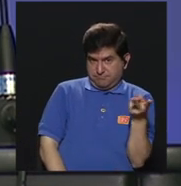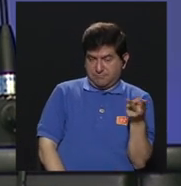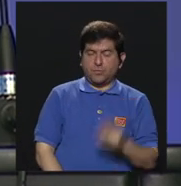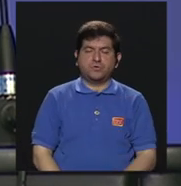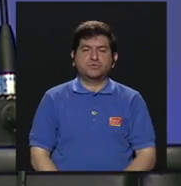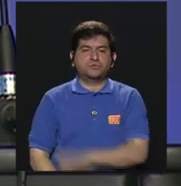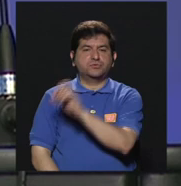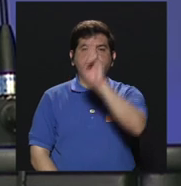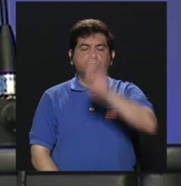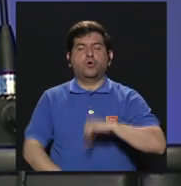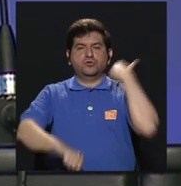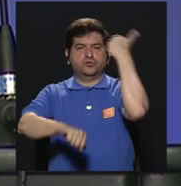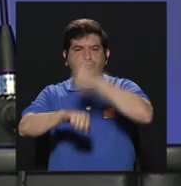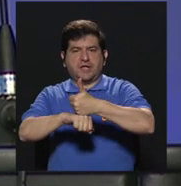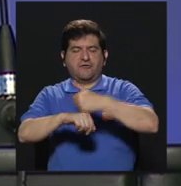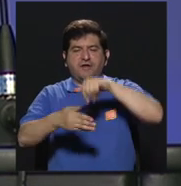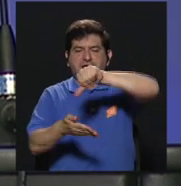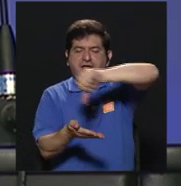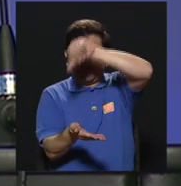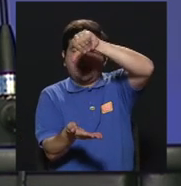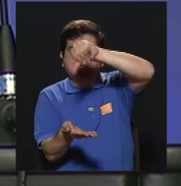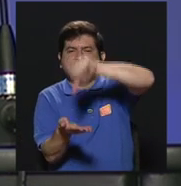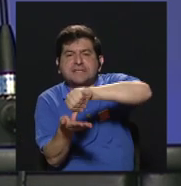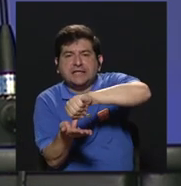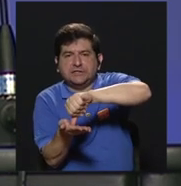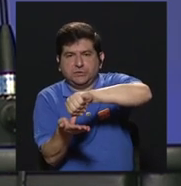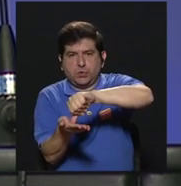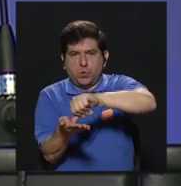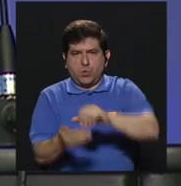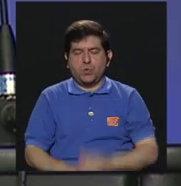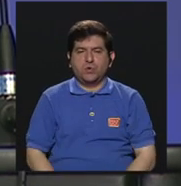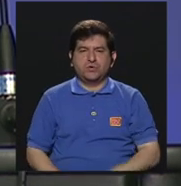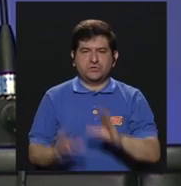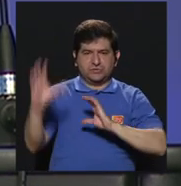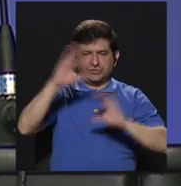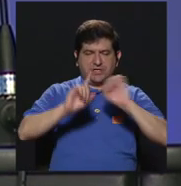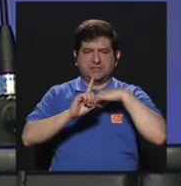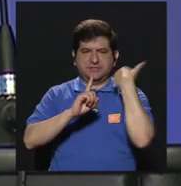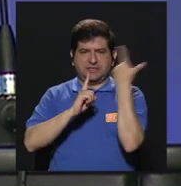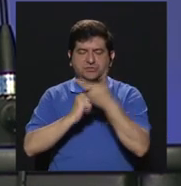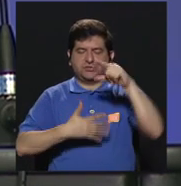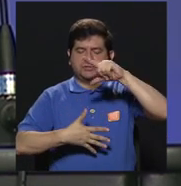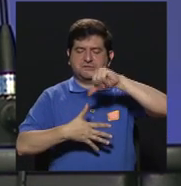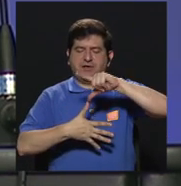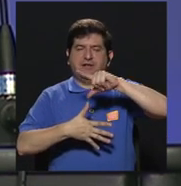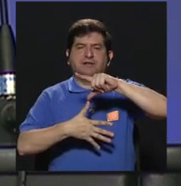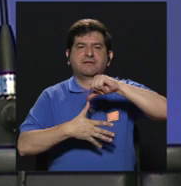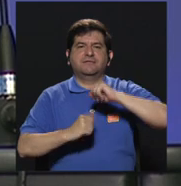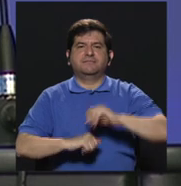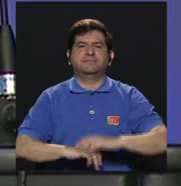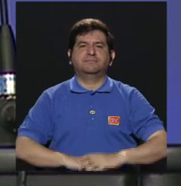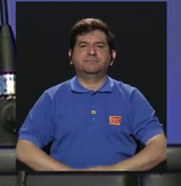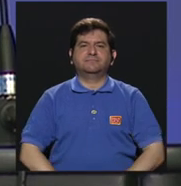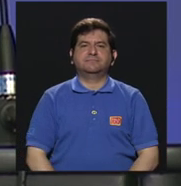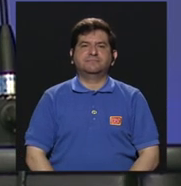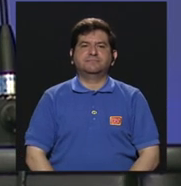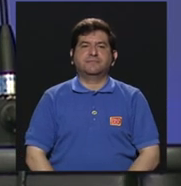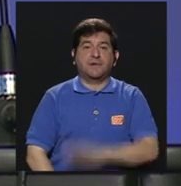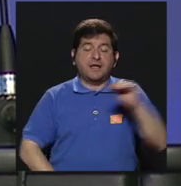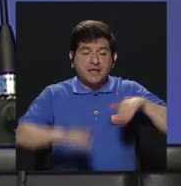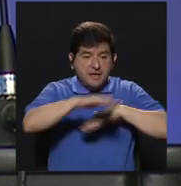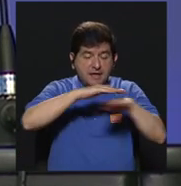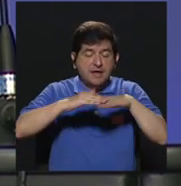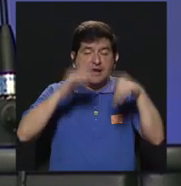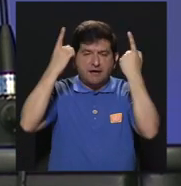colocan a Costa Rica en el centro neurálgico de las ciencias sociales latinoamericanas, y en la base